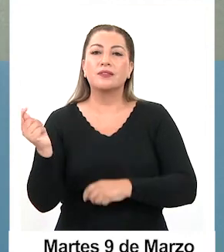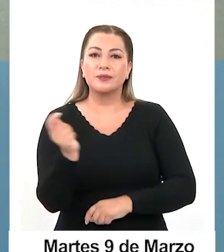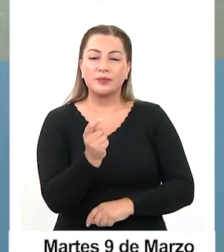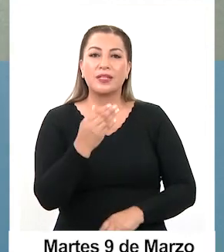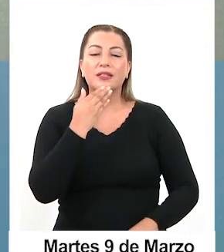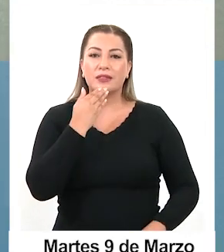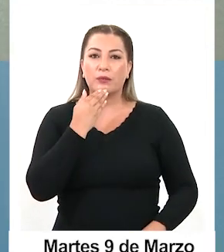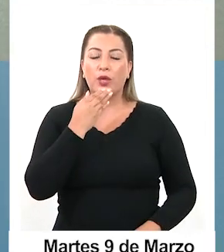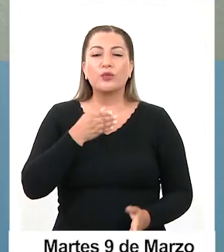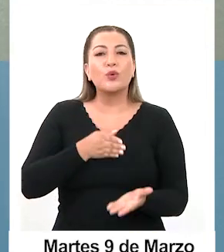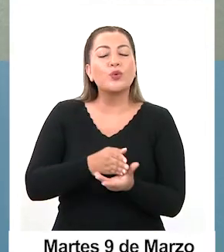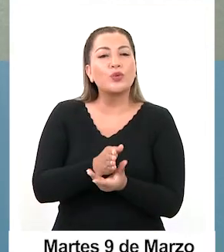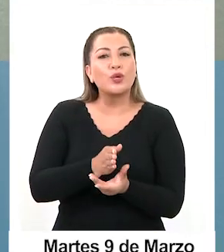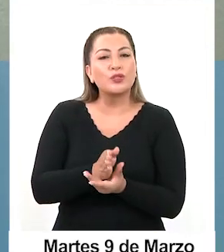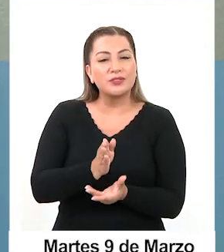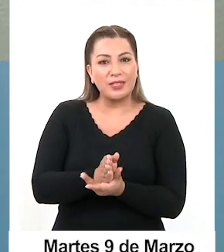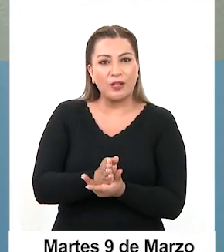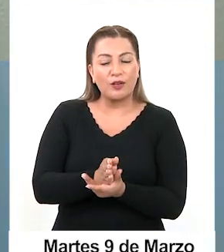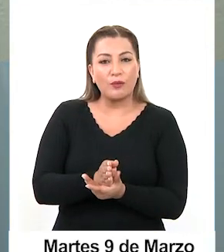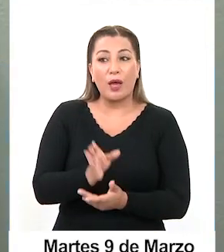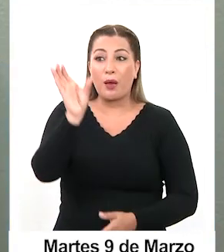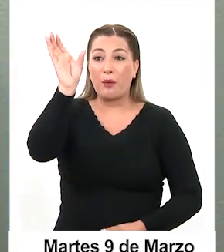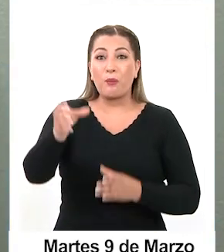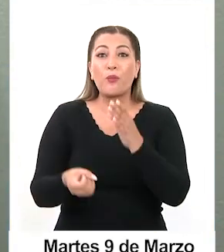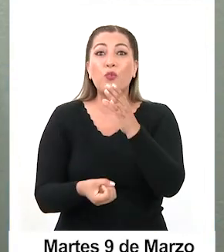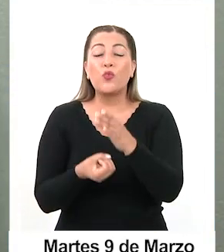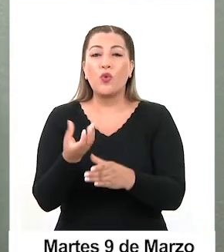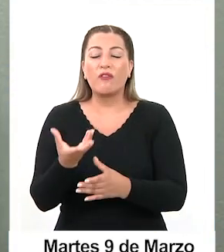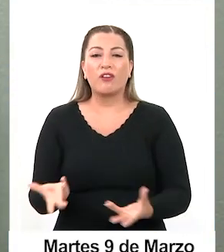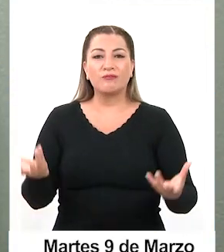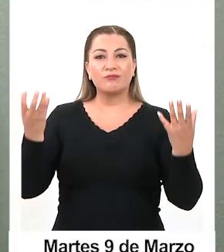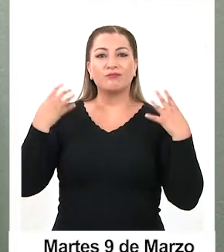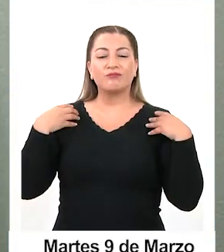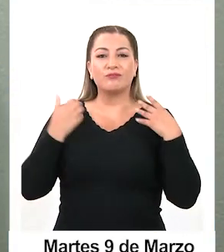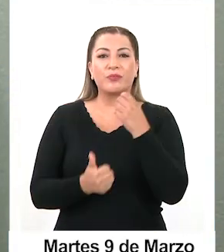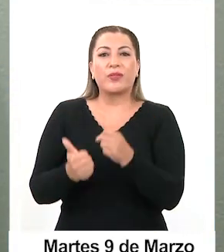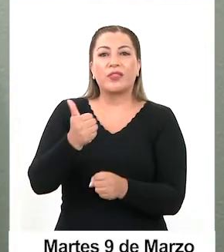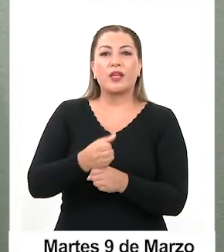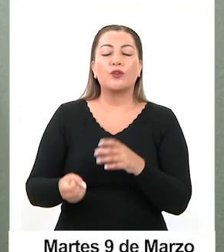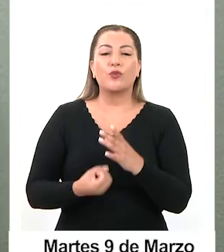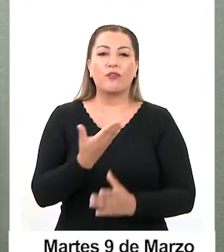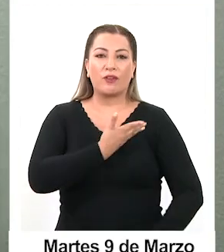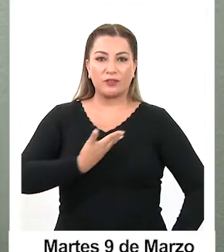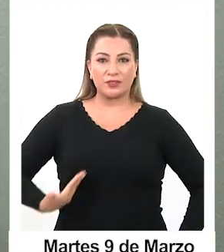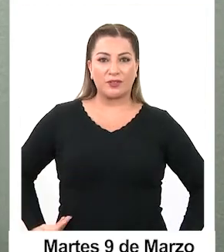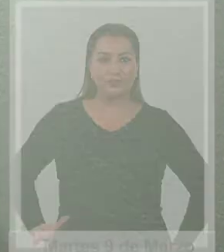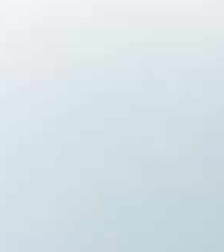sus recomendaciones y consejos para quien asuma este cargo a partir del nuevo gobierno.